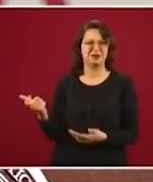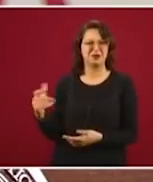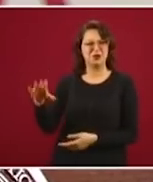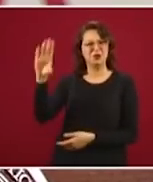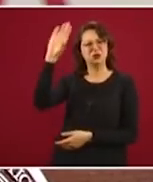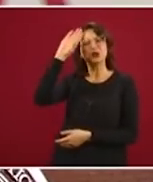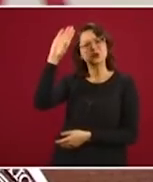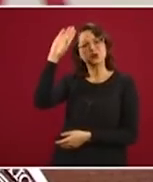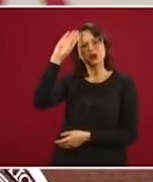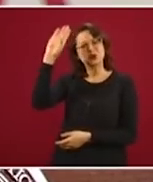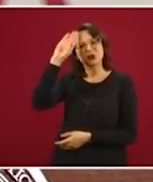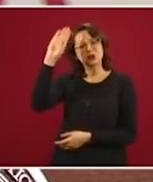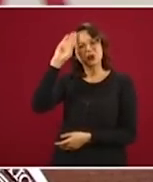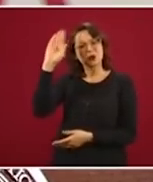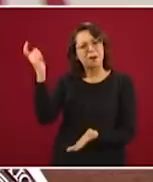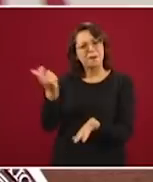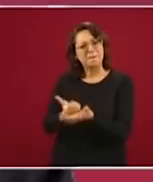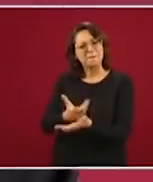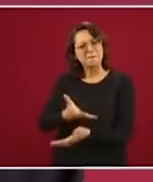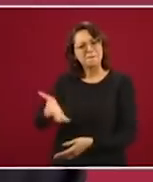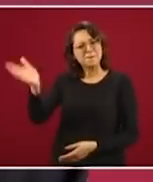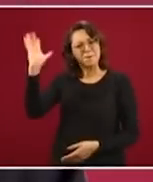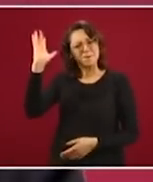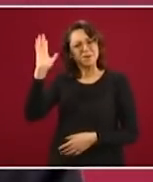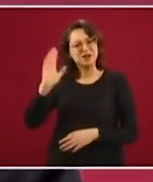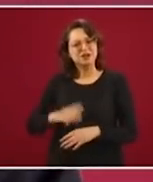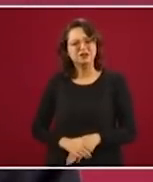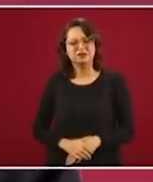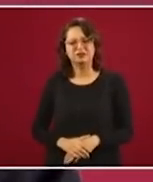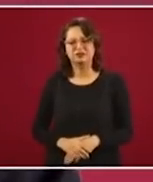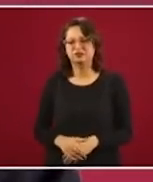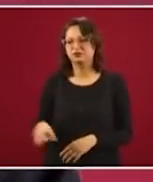elevadísimos, que son un insulto